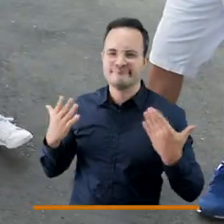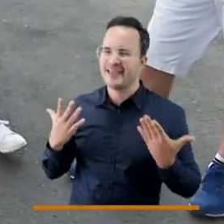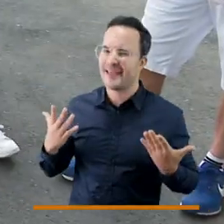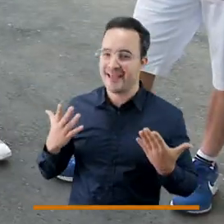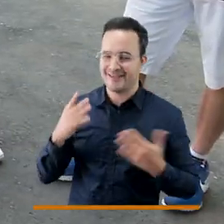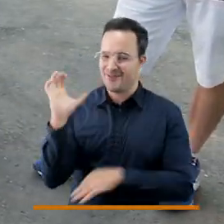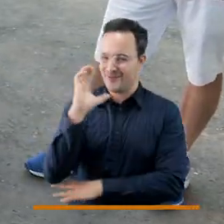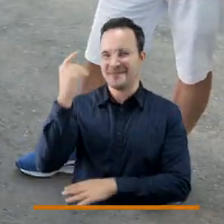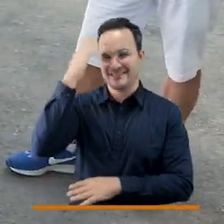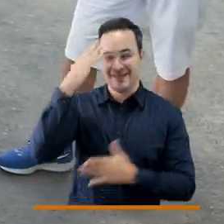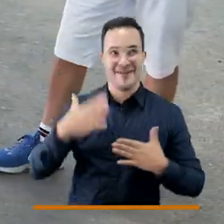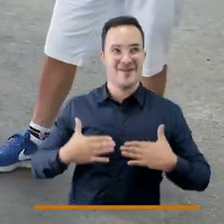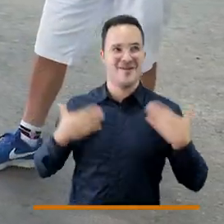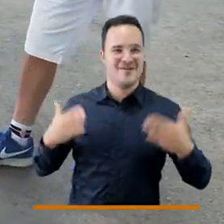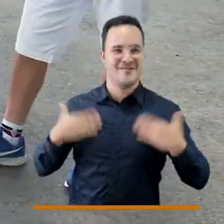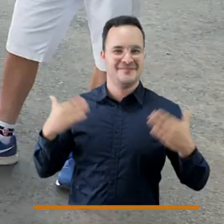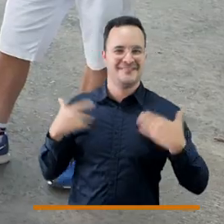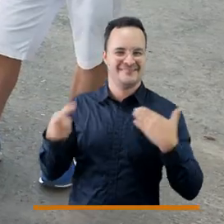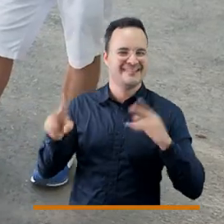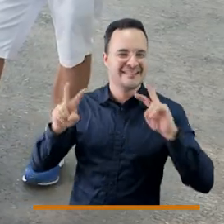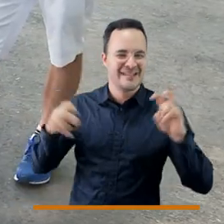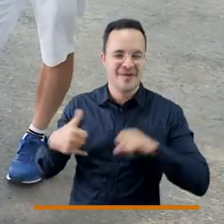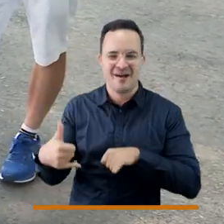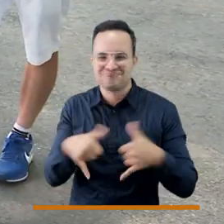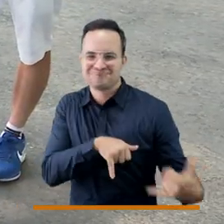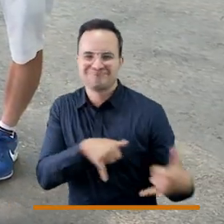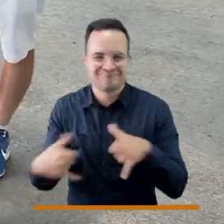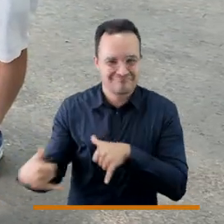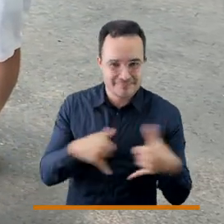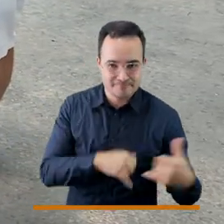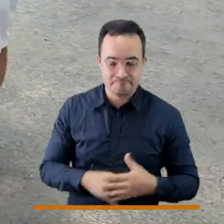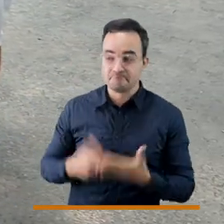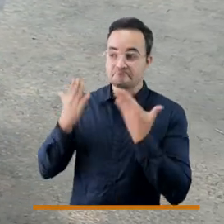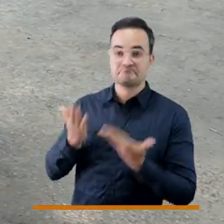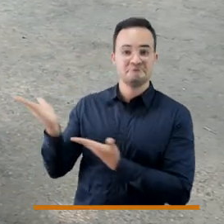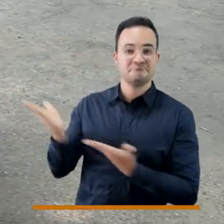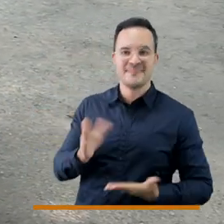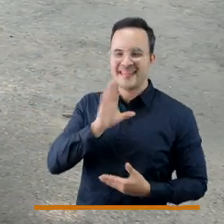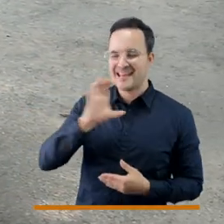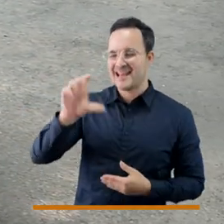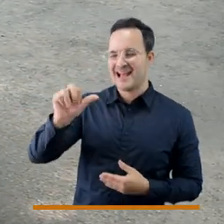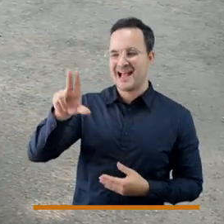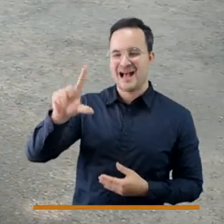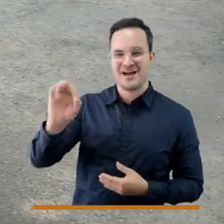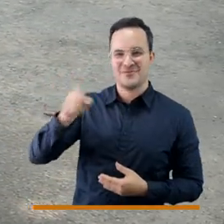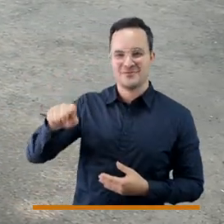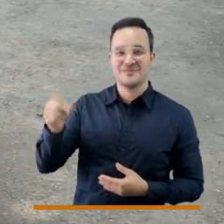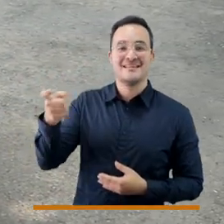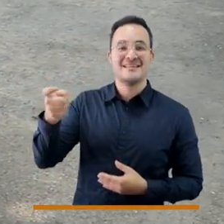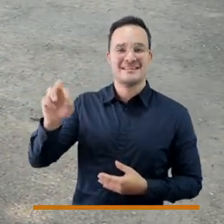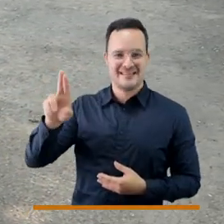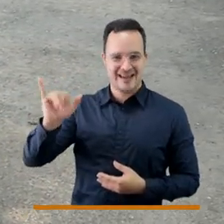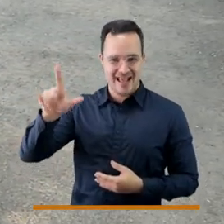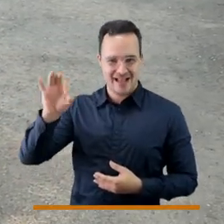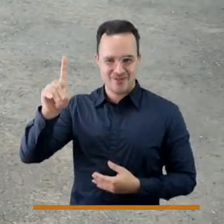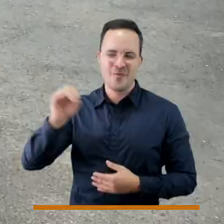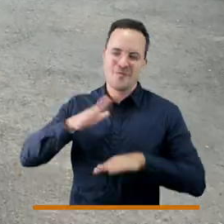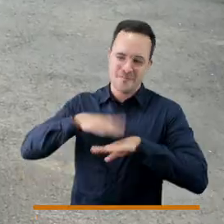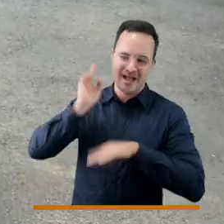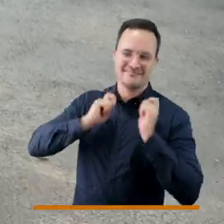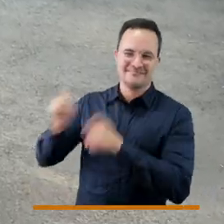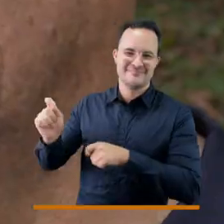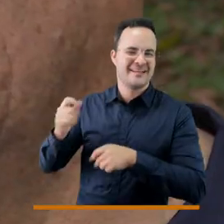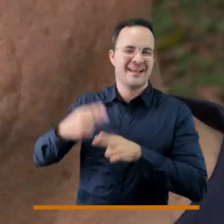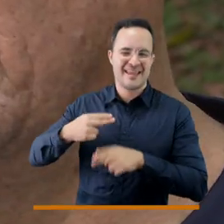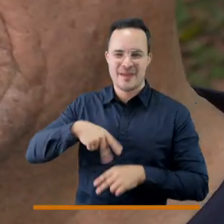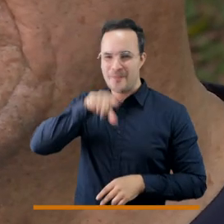Y hablando de aficionados, nos encontramos con Carlos Giraldo El Pájaro, que los que han venido por aquí deben de saber